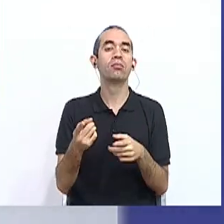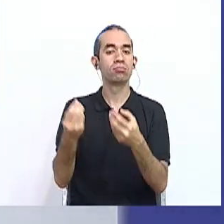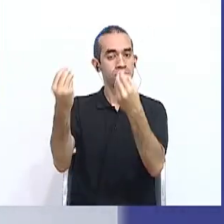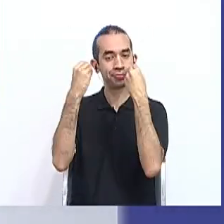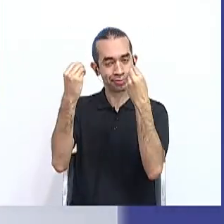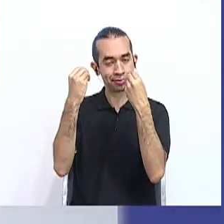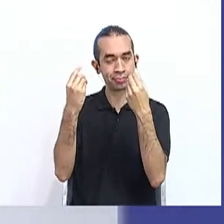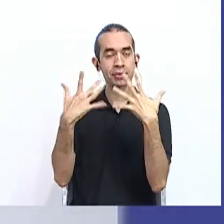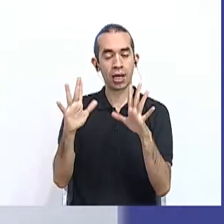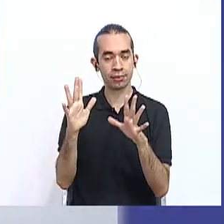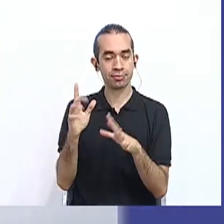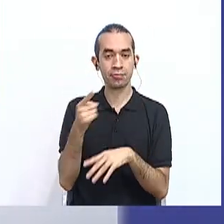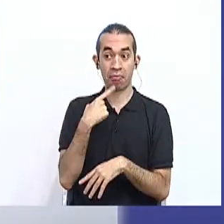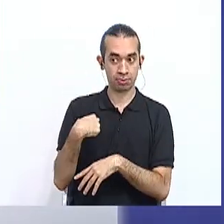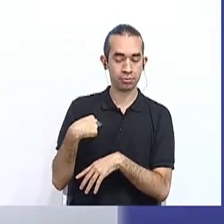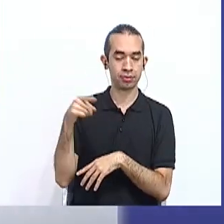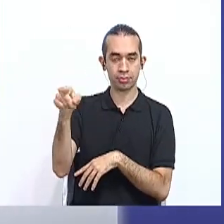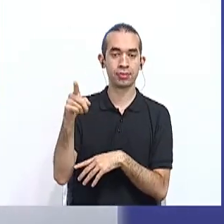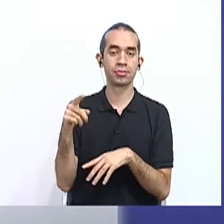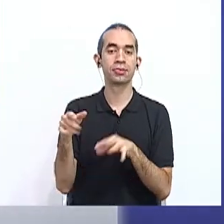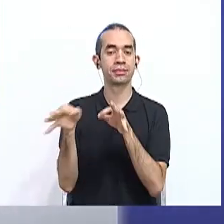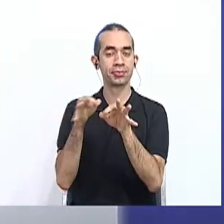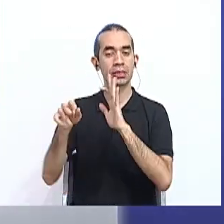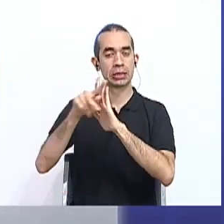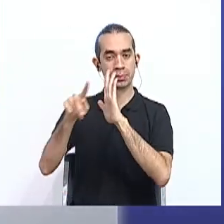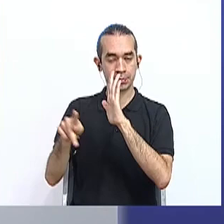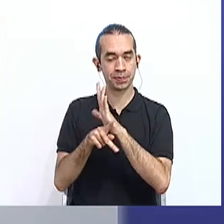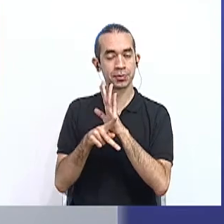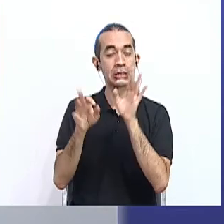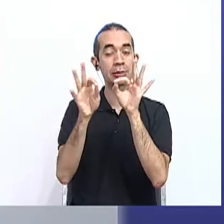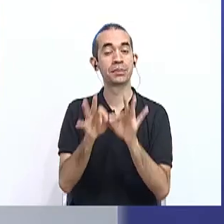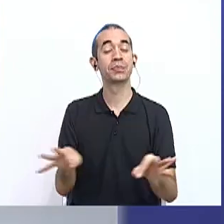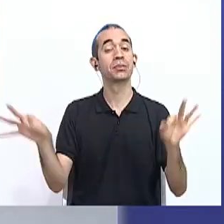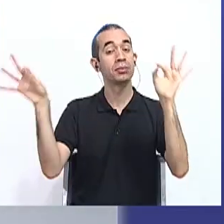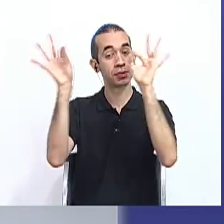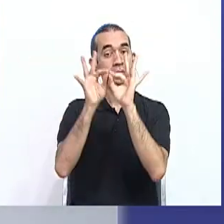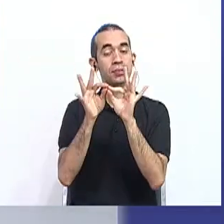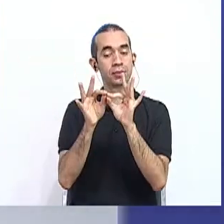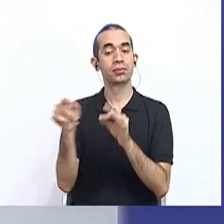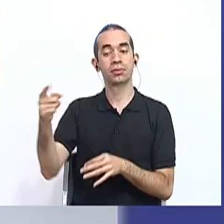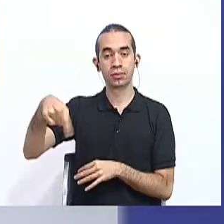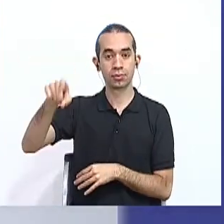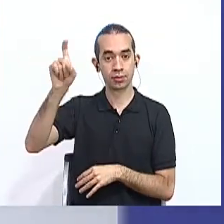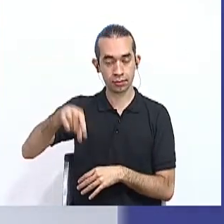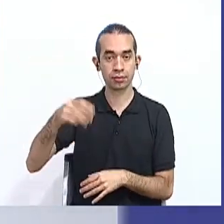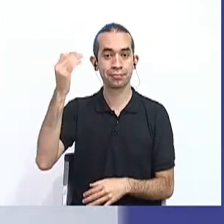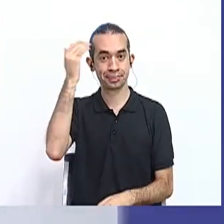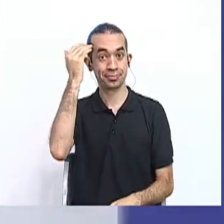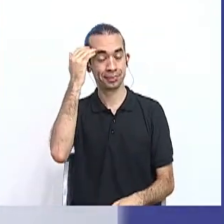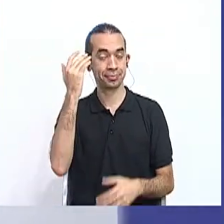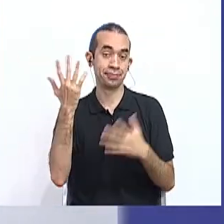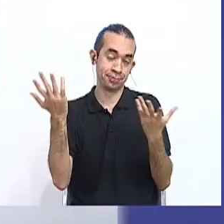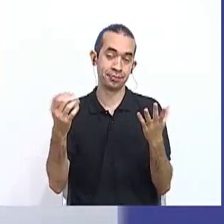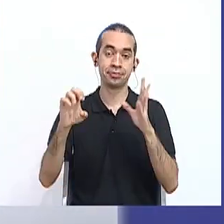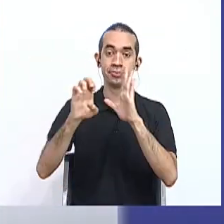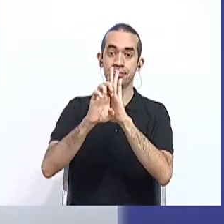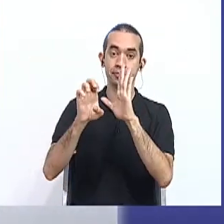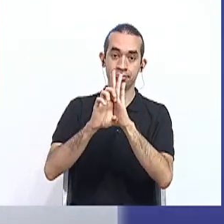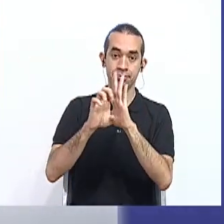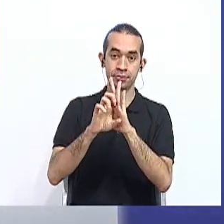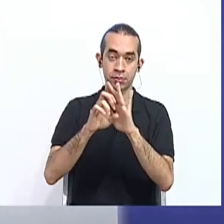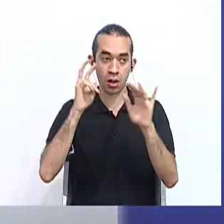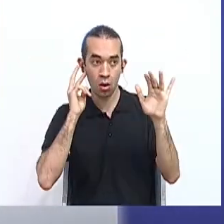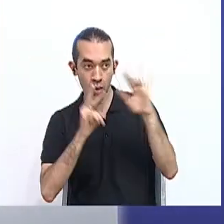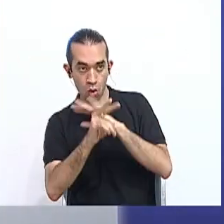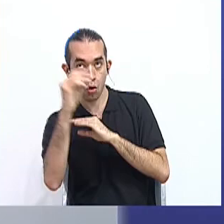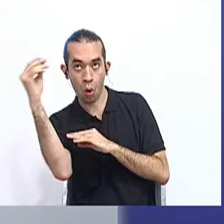poder bucear, sí les hablan de estos principios y que son muy importantes y que ellos tienen que conocer, ¿verdad? Por ejemplo, de óptica,